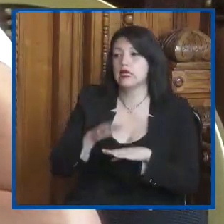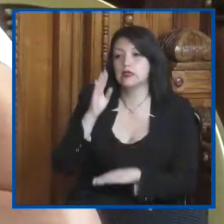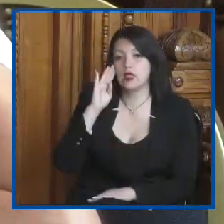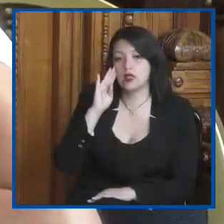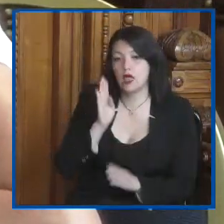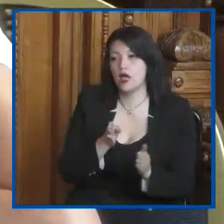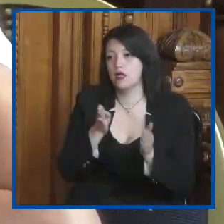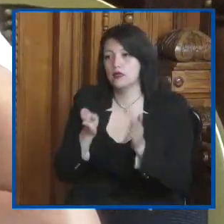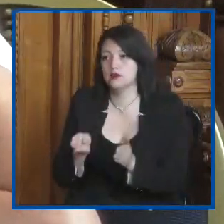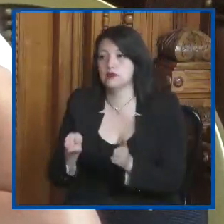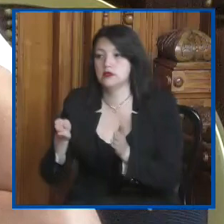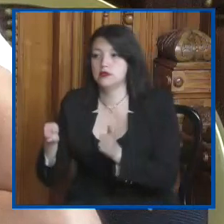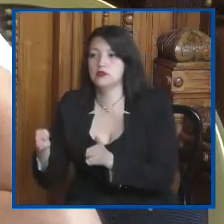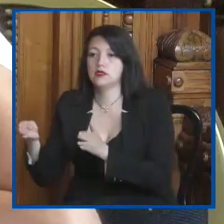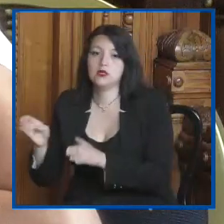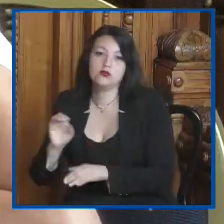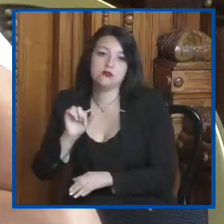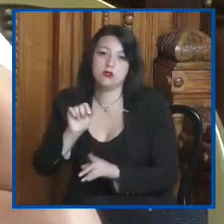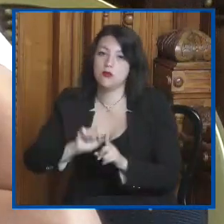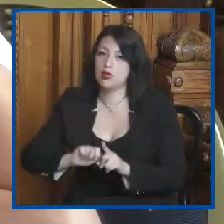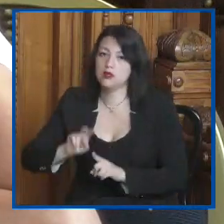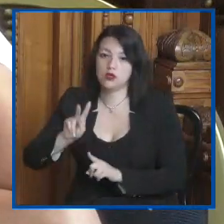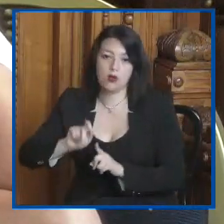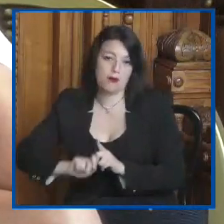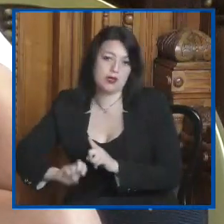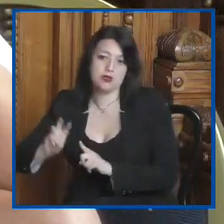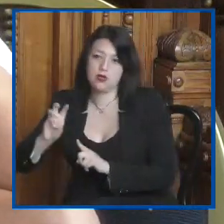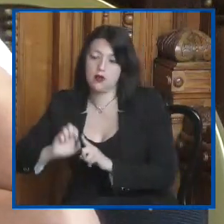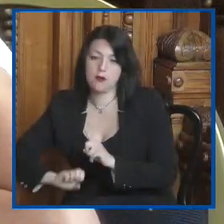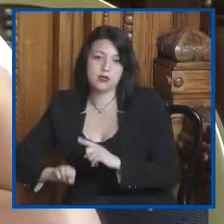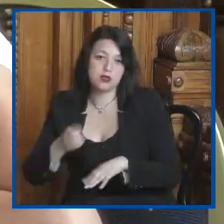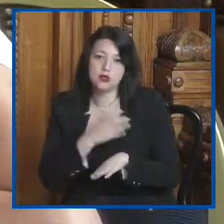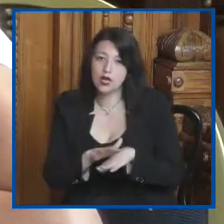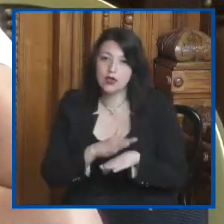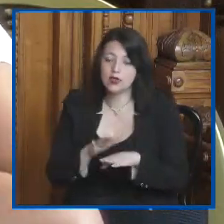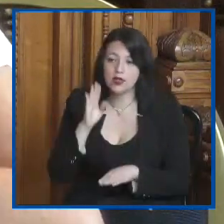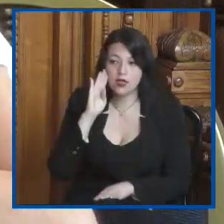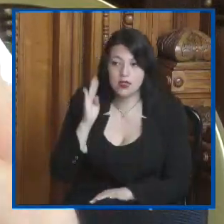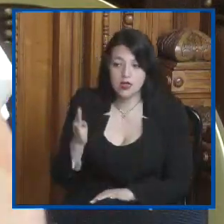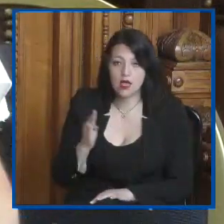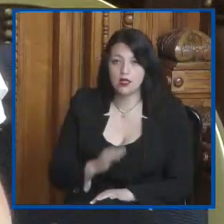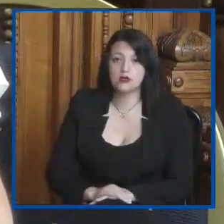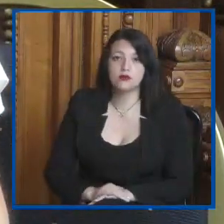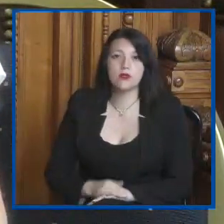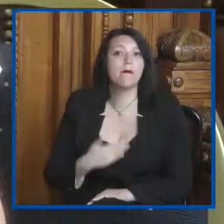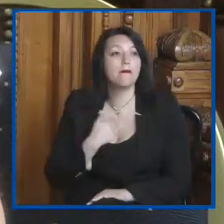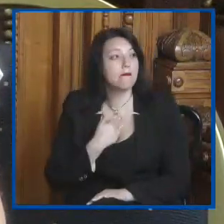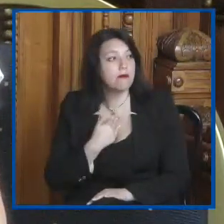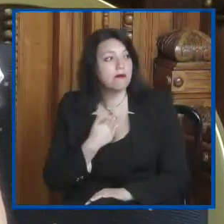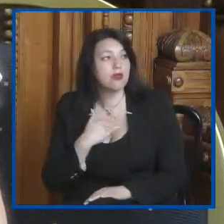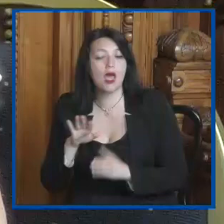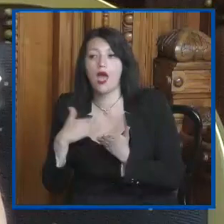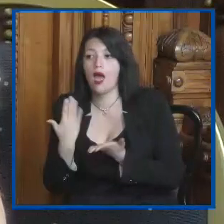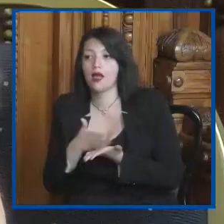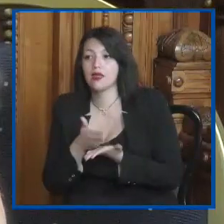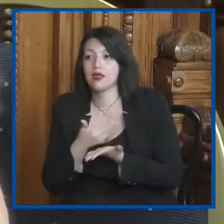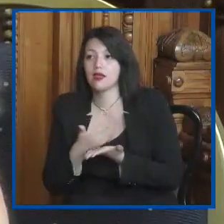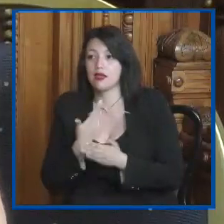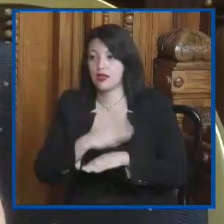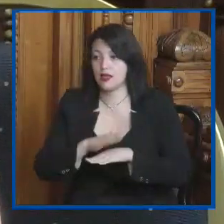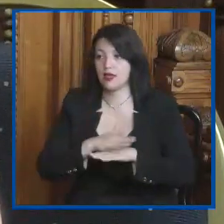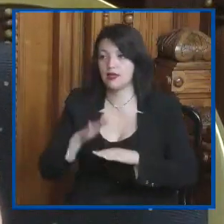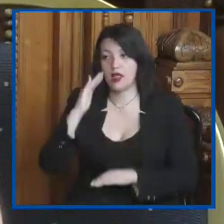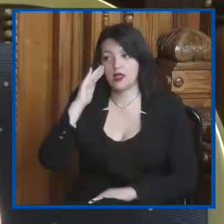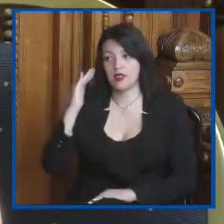estoy fijando audiencias para dentro de 6 meses, ni 2 meses, ni para febrero, marzo, abril del año que viene. Mi agenda es a 15 días.